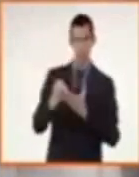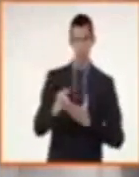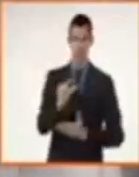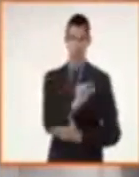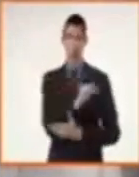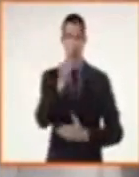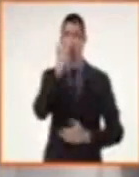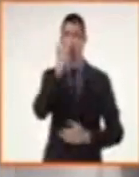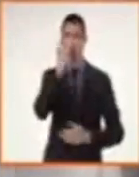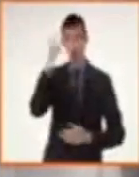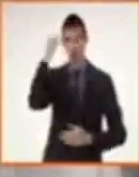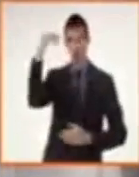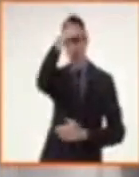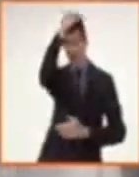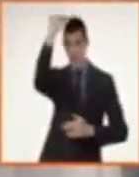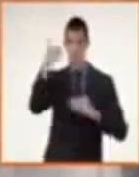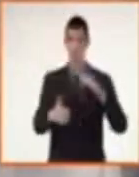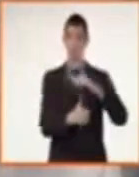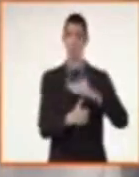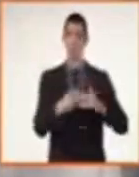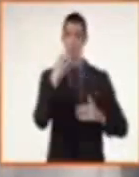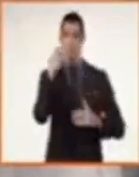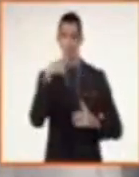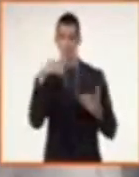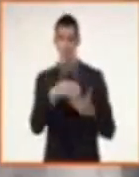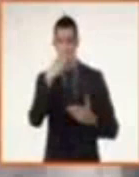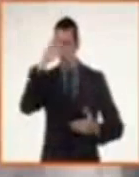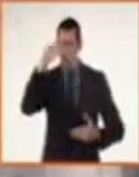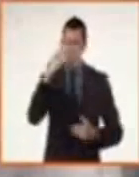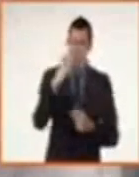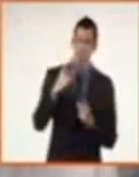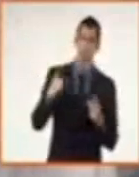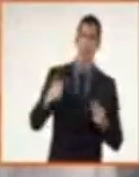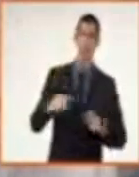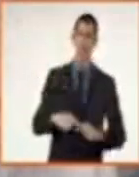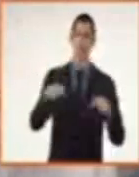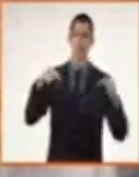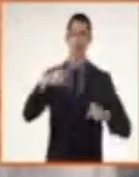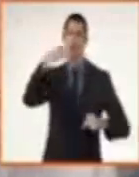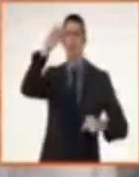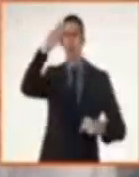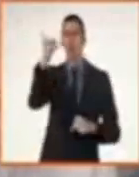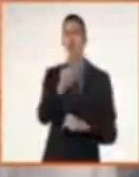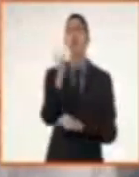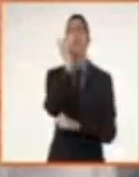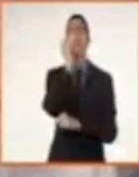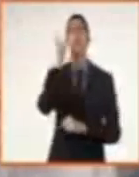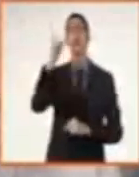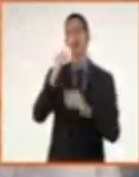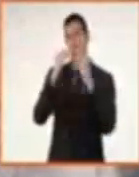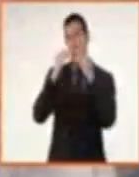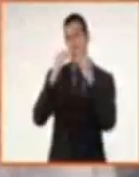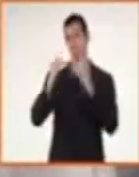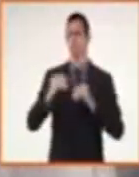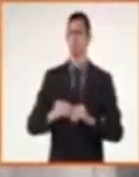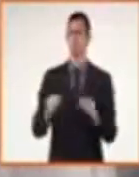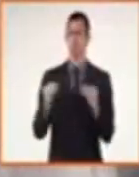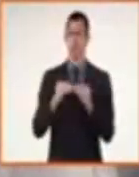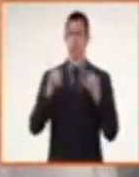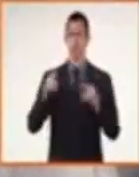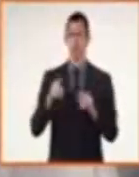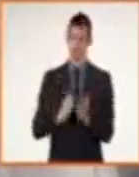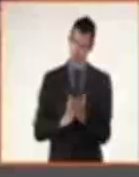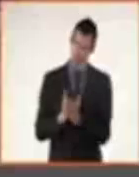un país donde tú encuentras que hay ideas, y las ideas son las que salvan a un proceso. Esa es la fuerza que nos llevó ayer a dar una